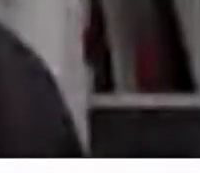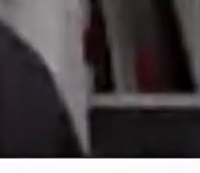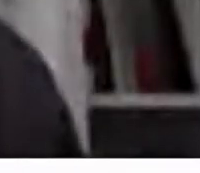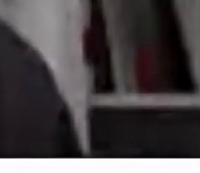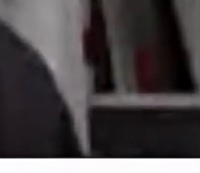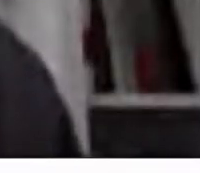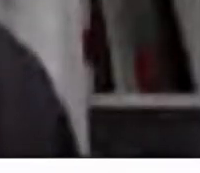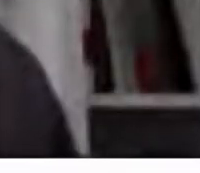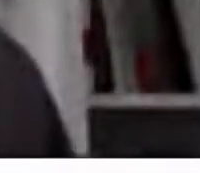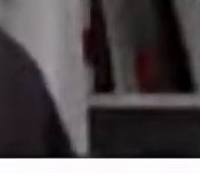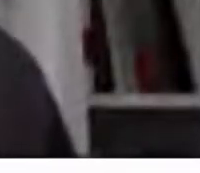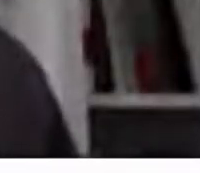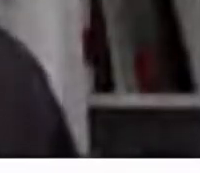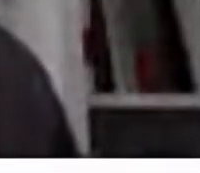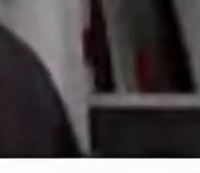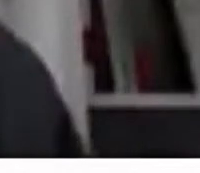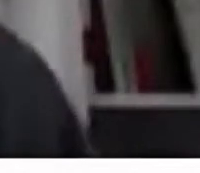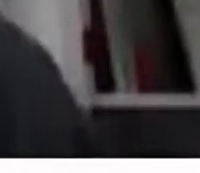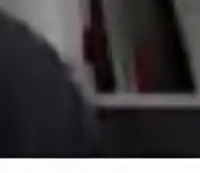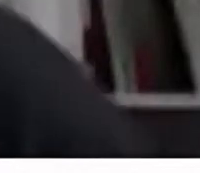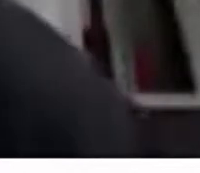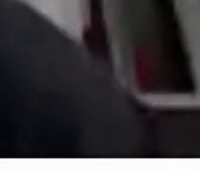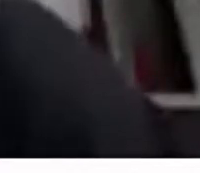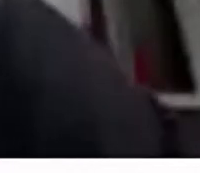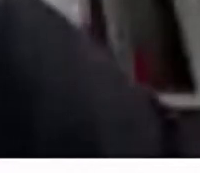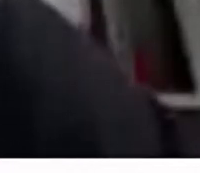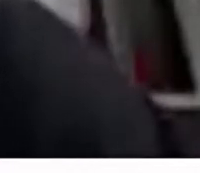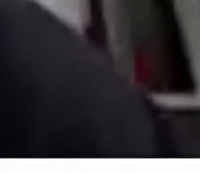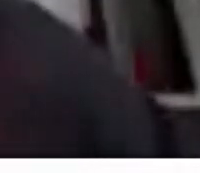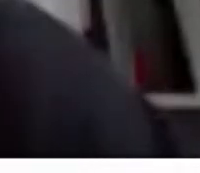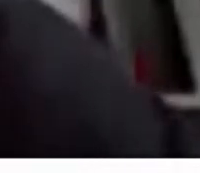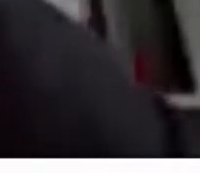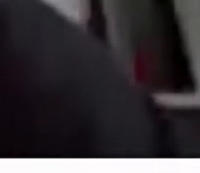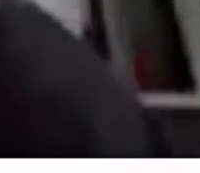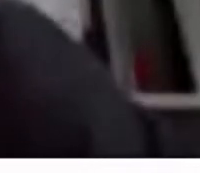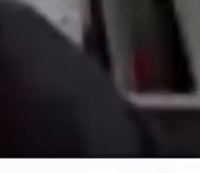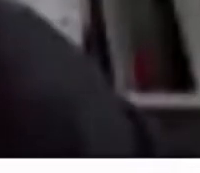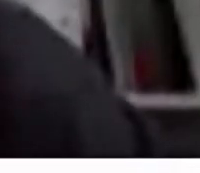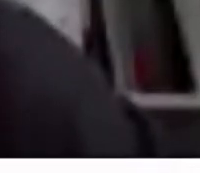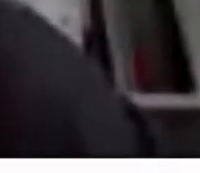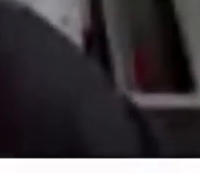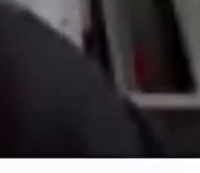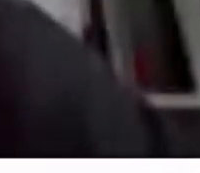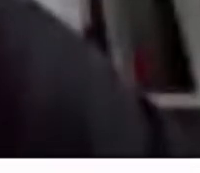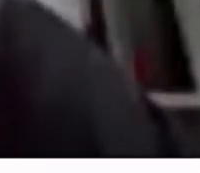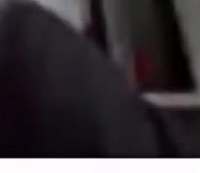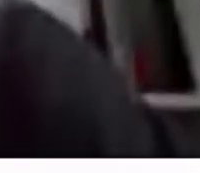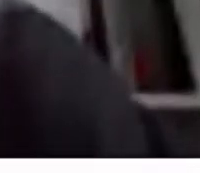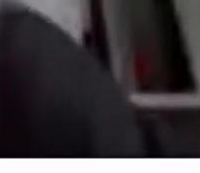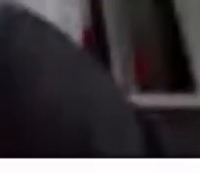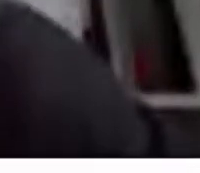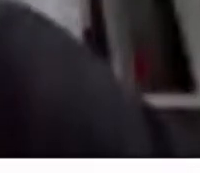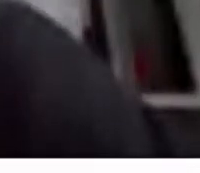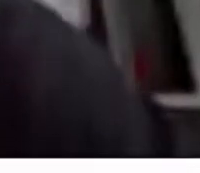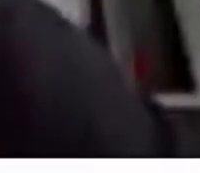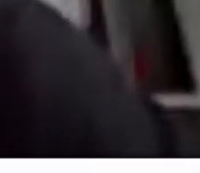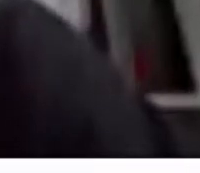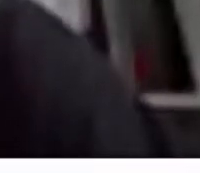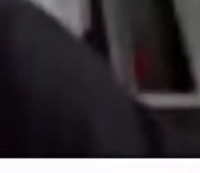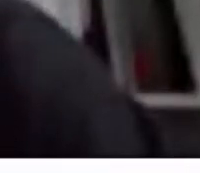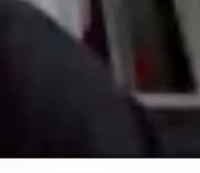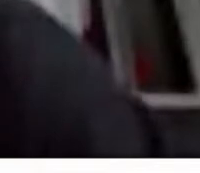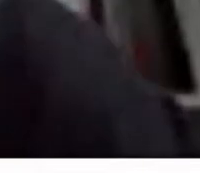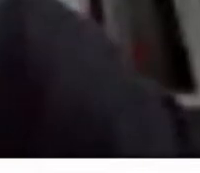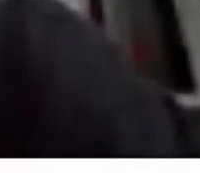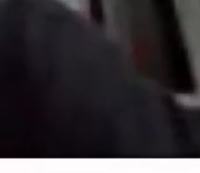industria. Entonces, no nos corran con verso. Discutamos las cosas como son, hagámonos cargo de la pobreza, hagámonos cargo de la